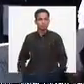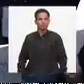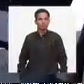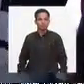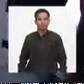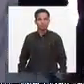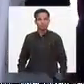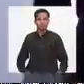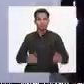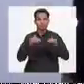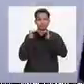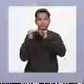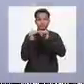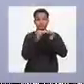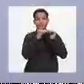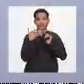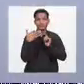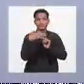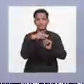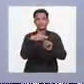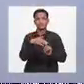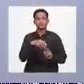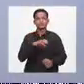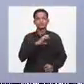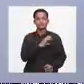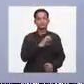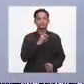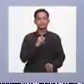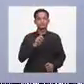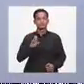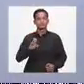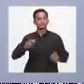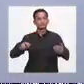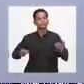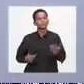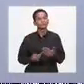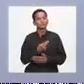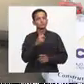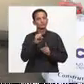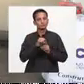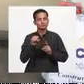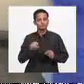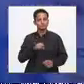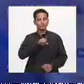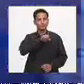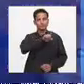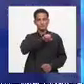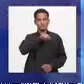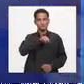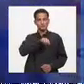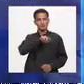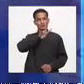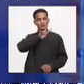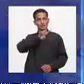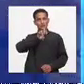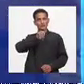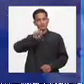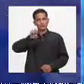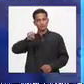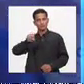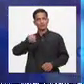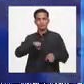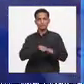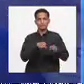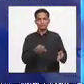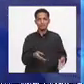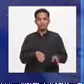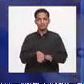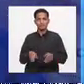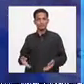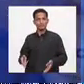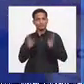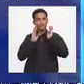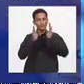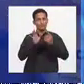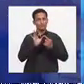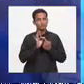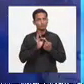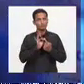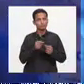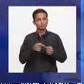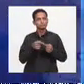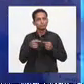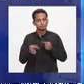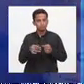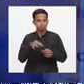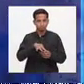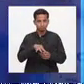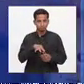de su política de de democracia inclusiva el cne ha previsto la implementación de 1700 mesas de atención preferente para los futuros